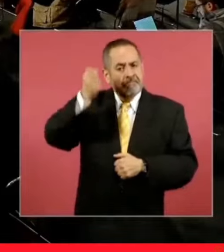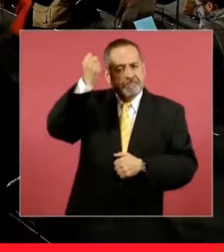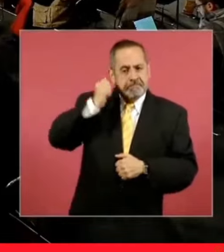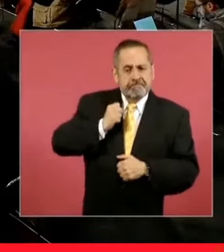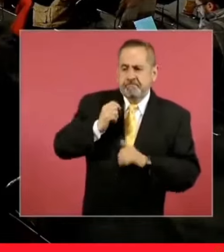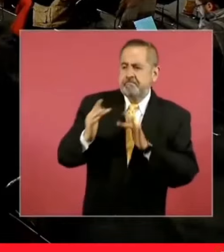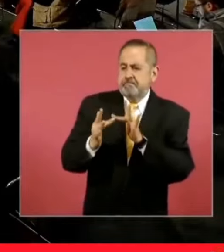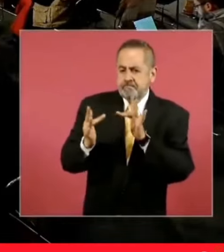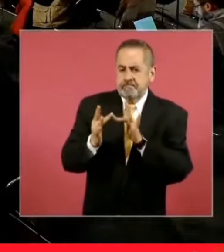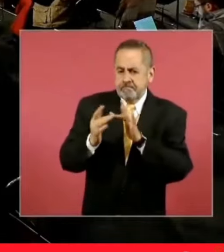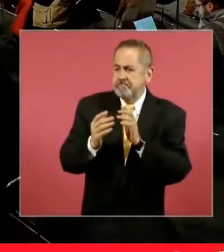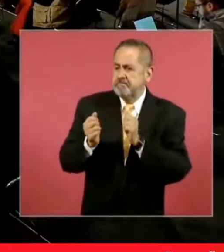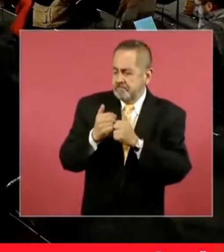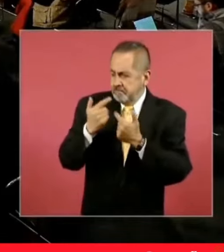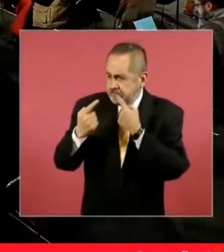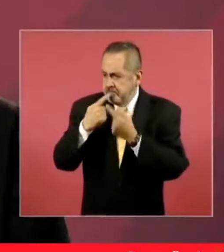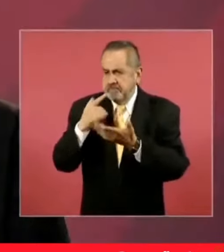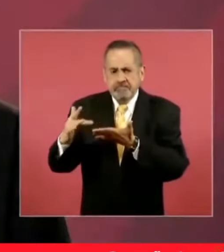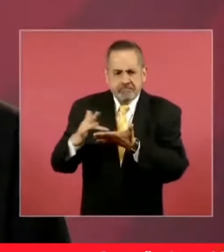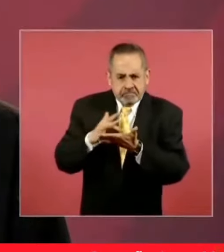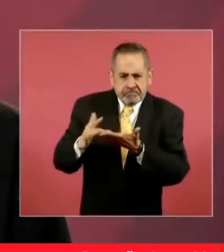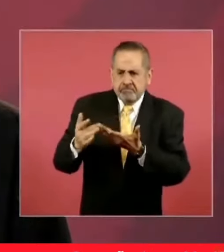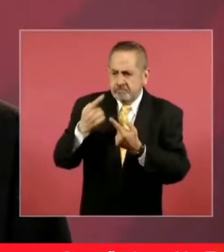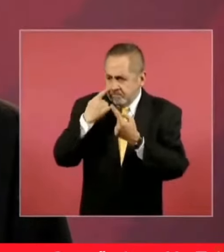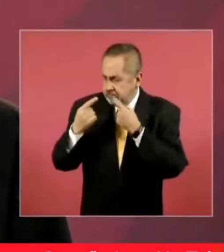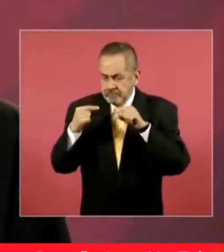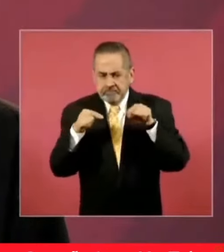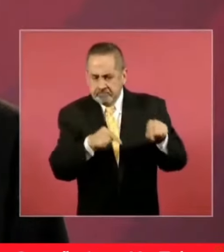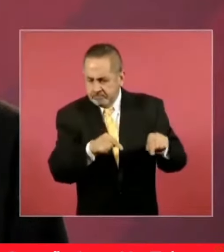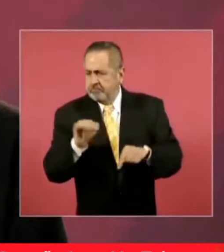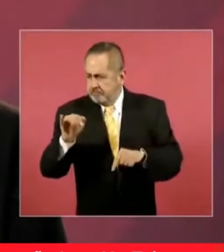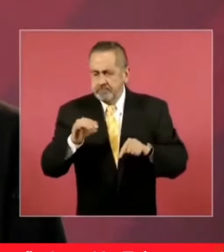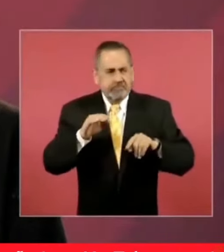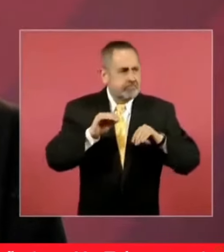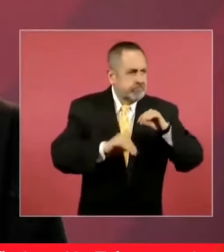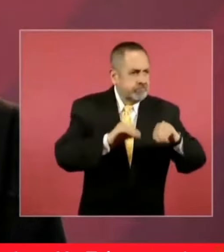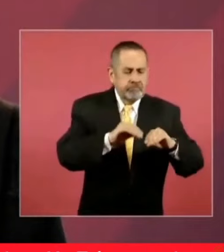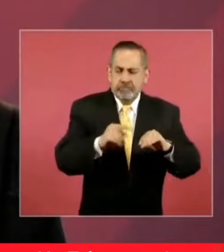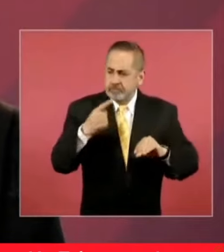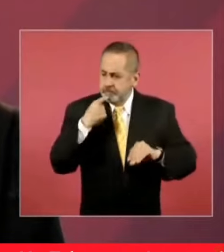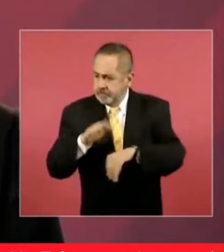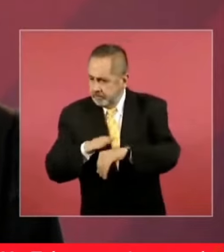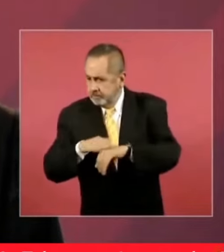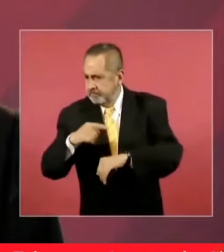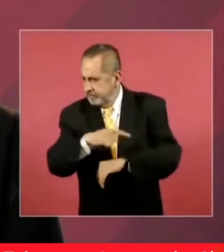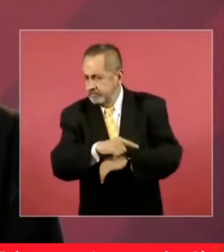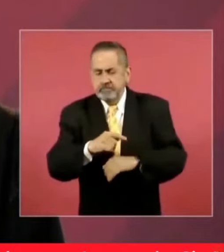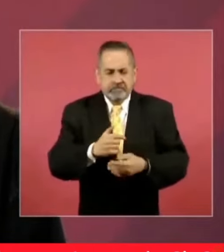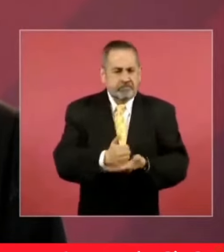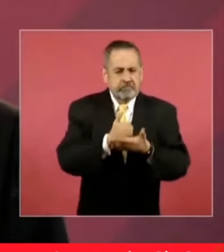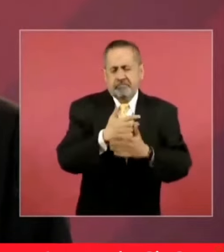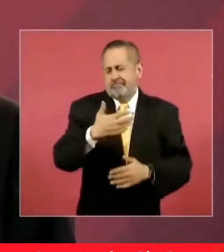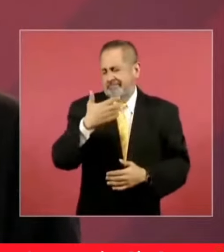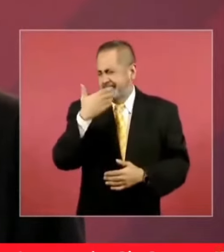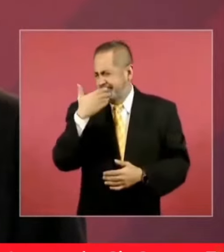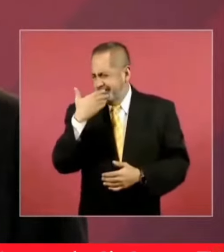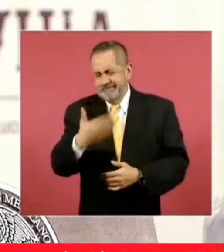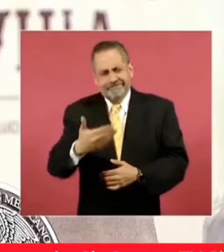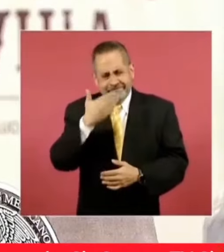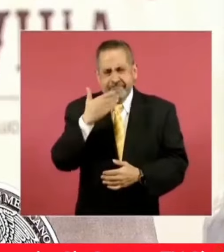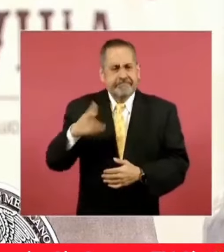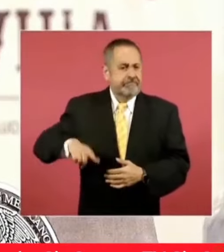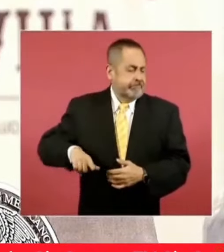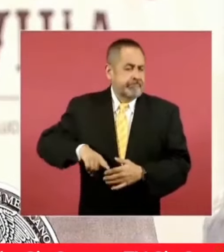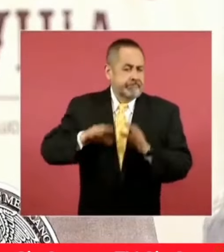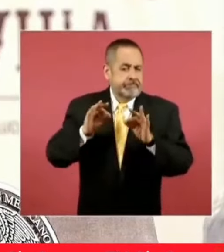que nos estuvo apoyando en la ejecución de los trabajos y en especial para atender los problemas que se nos presentaron